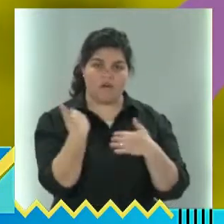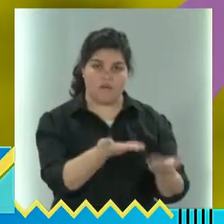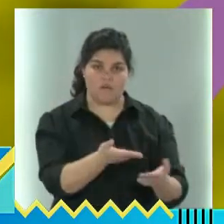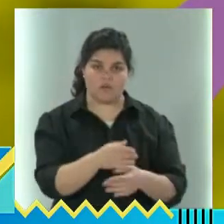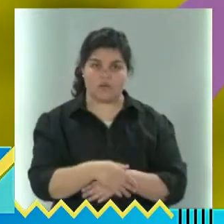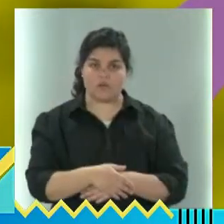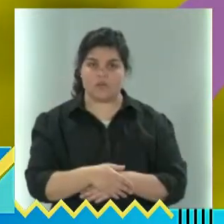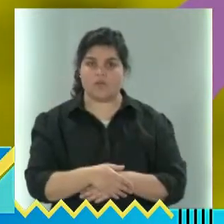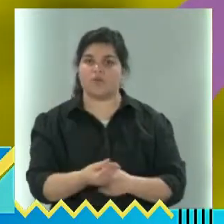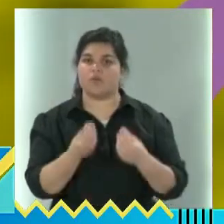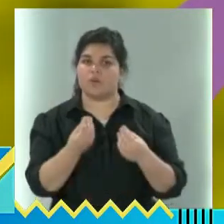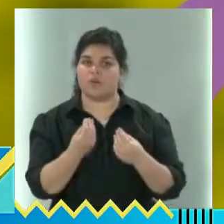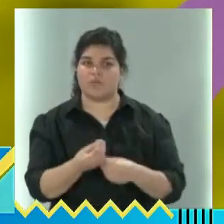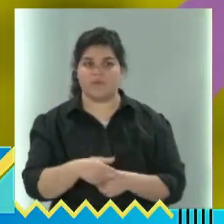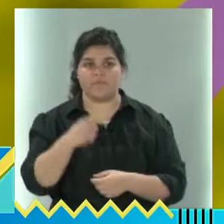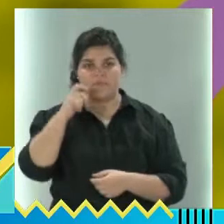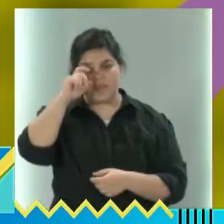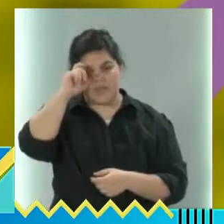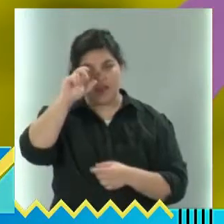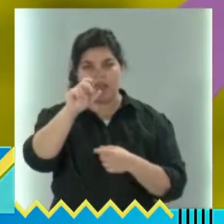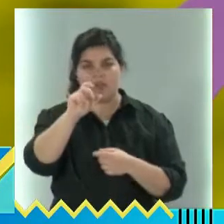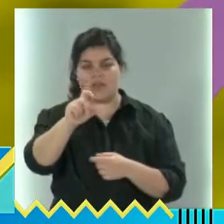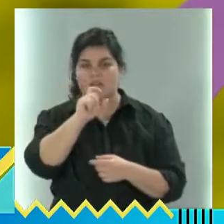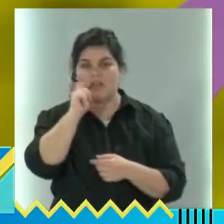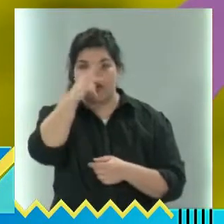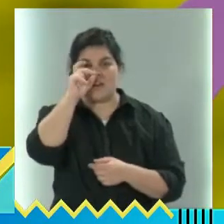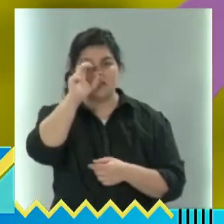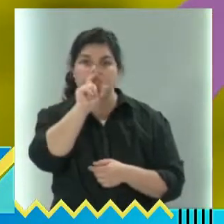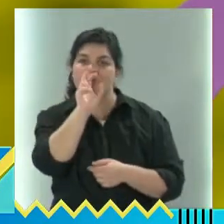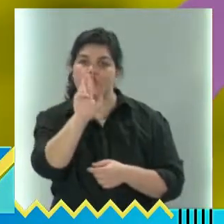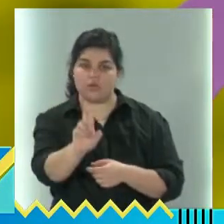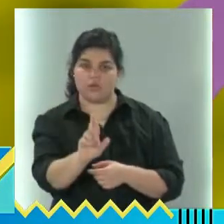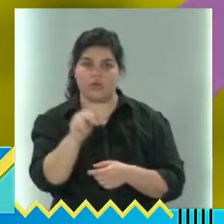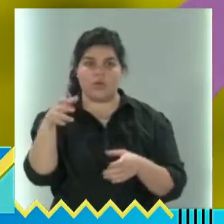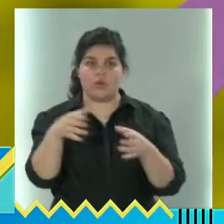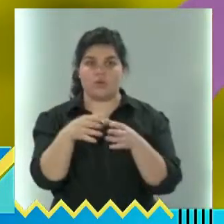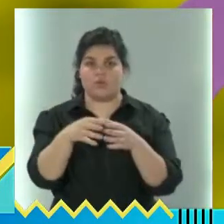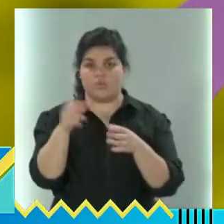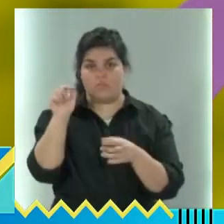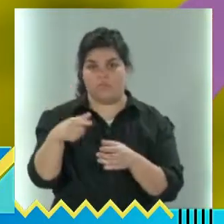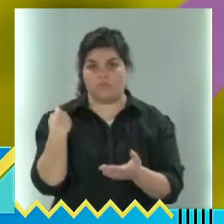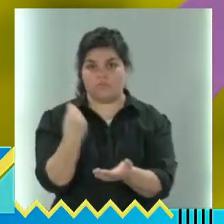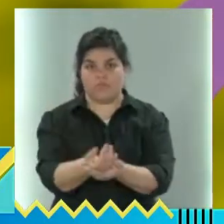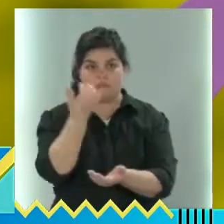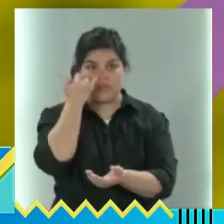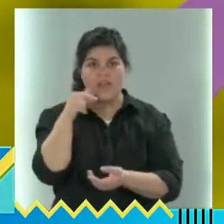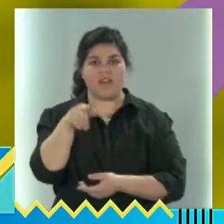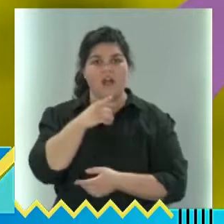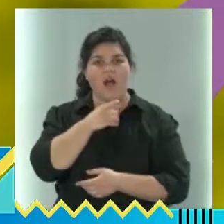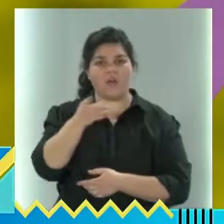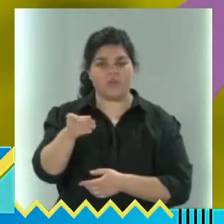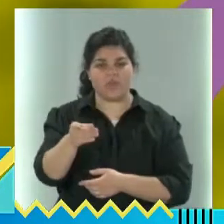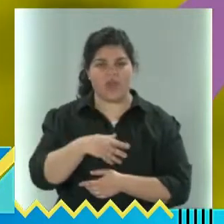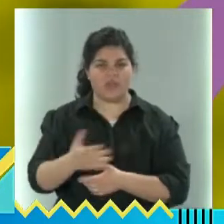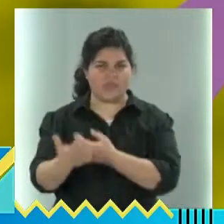logró a partir de Héctor Bonarrico, ¿sí?, del senador del Partido Intransigente, que lo veíamos recién en pantalla, acusaba apriete,